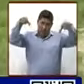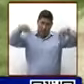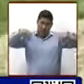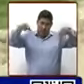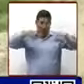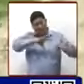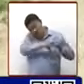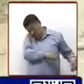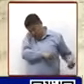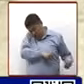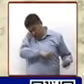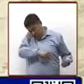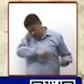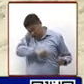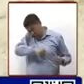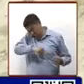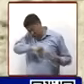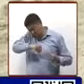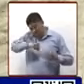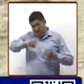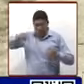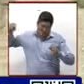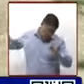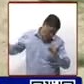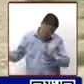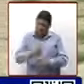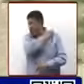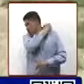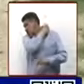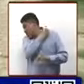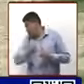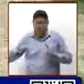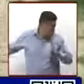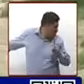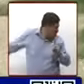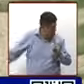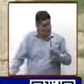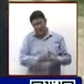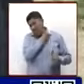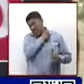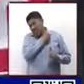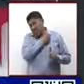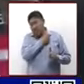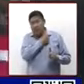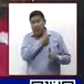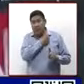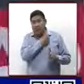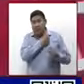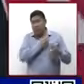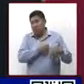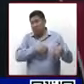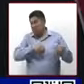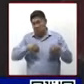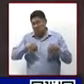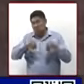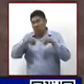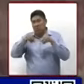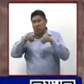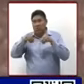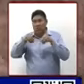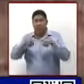Lo arrastran de aquí, lo llevan, le golpean, le pegan. Después de llevarle a la poza, lo traen por aquí.